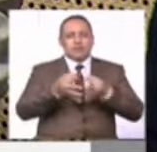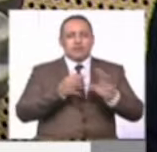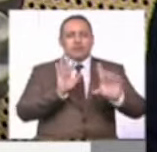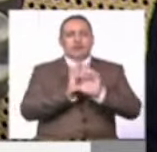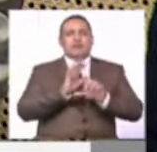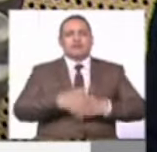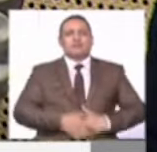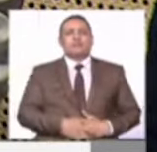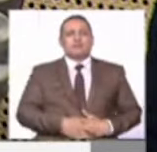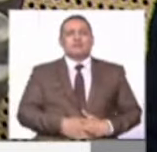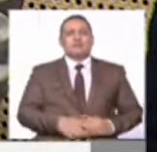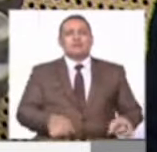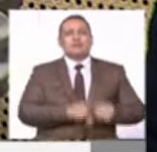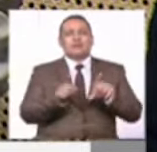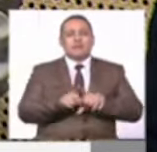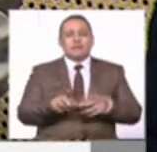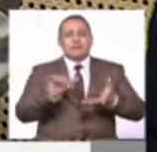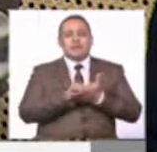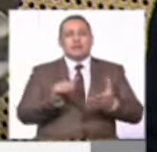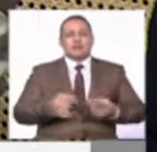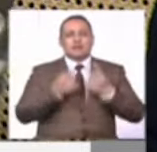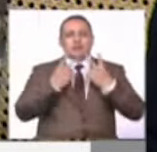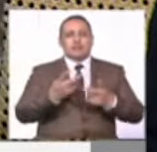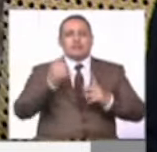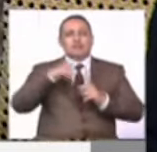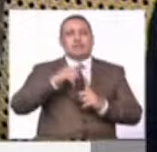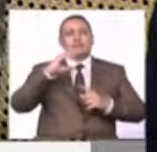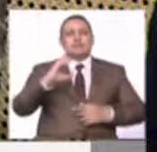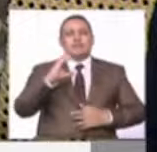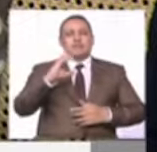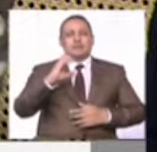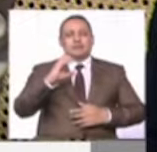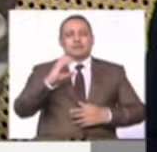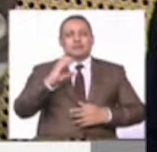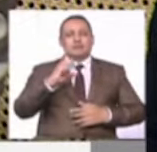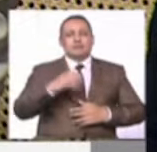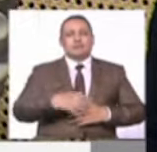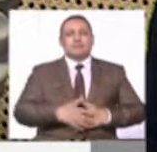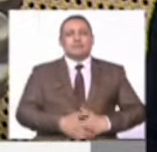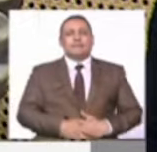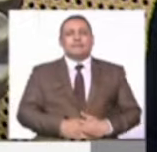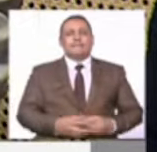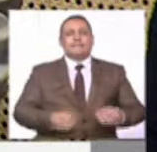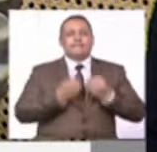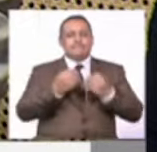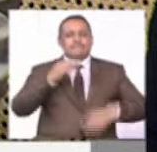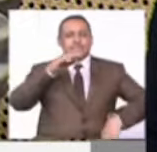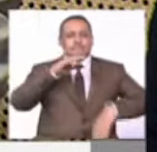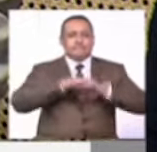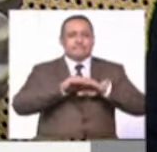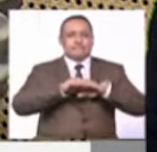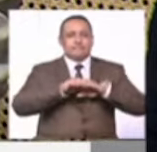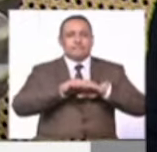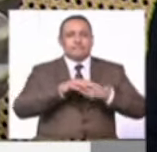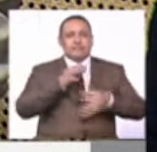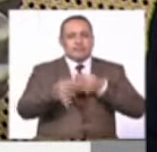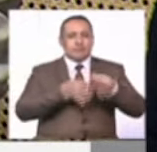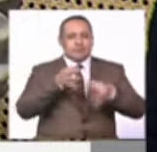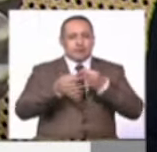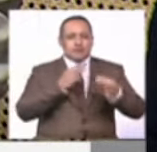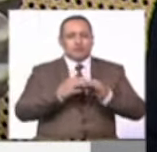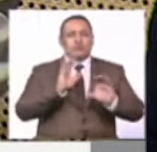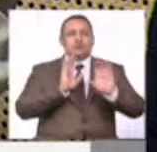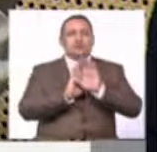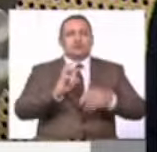tal es así que el tribunal constitucional como máx intérprete de